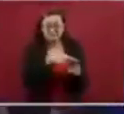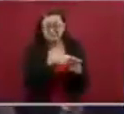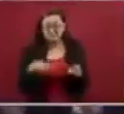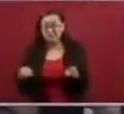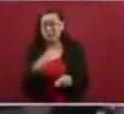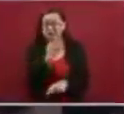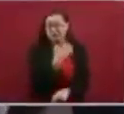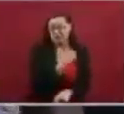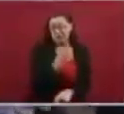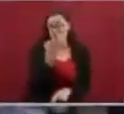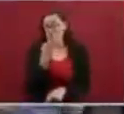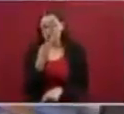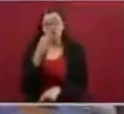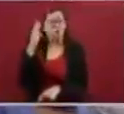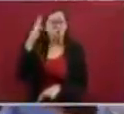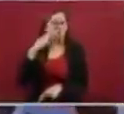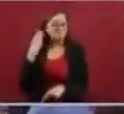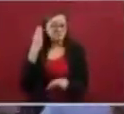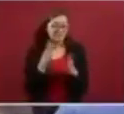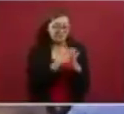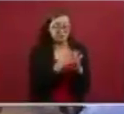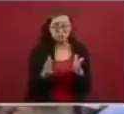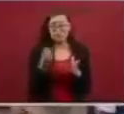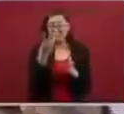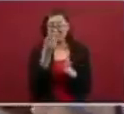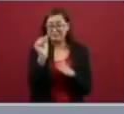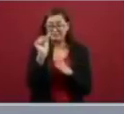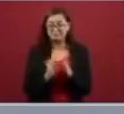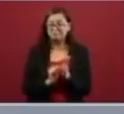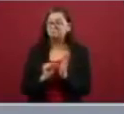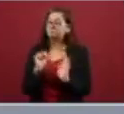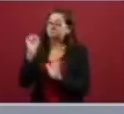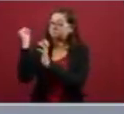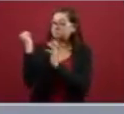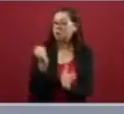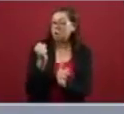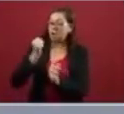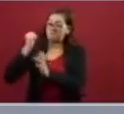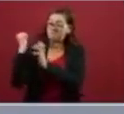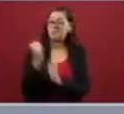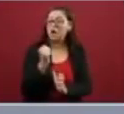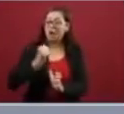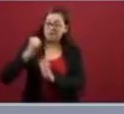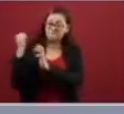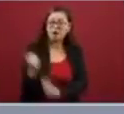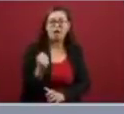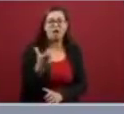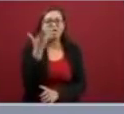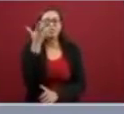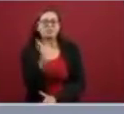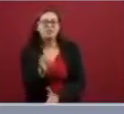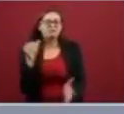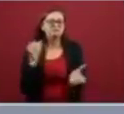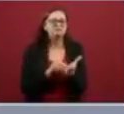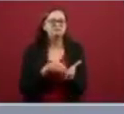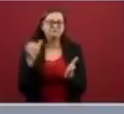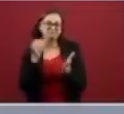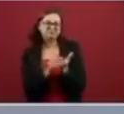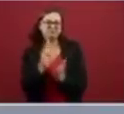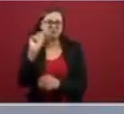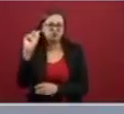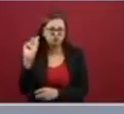año se captaron más de 10 mil millones de dólares, es decir,